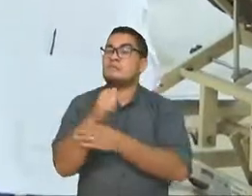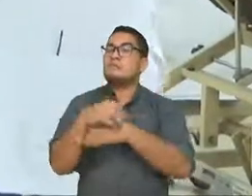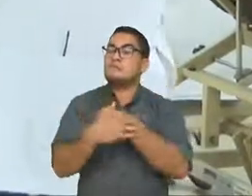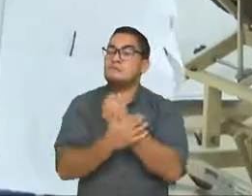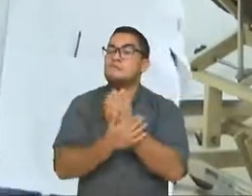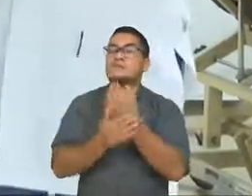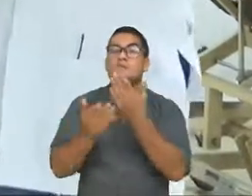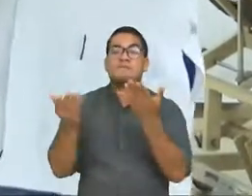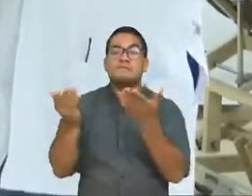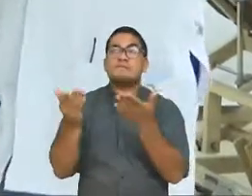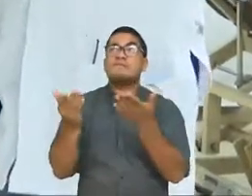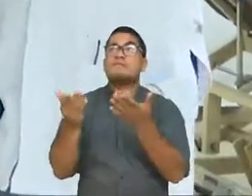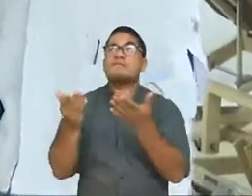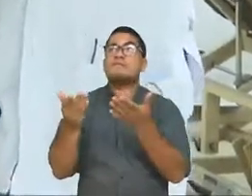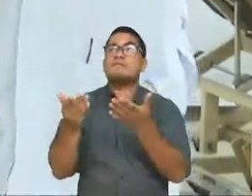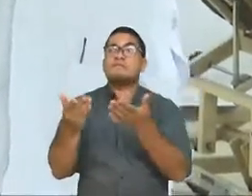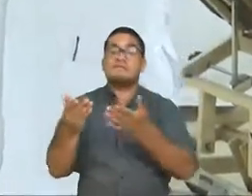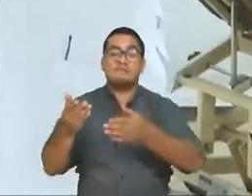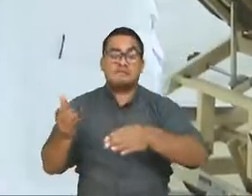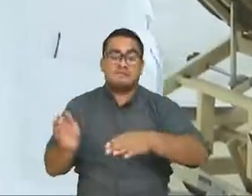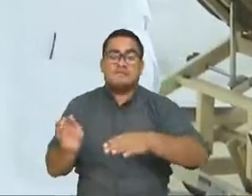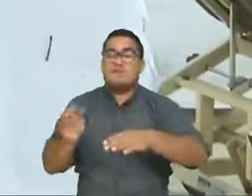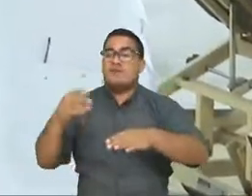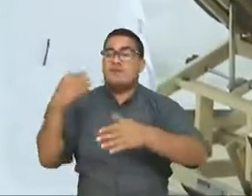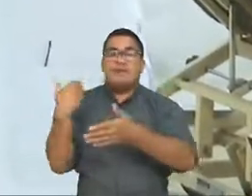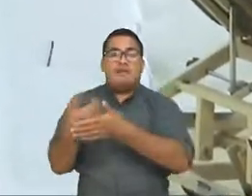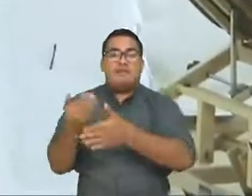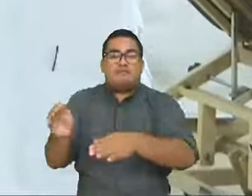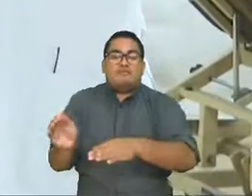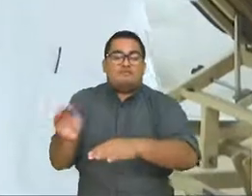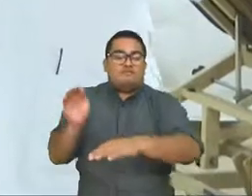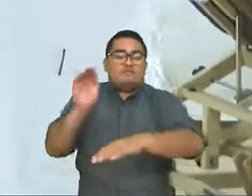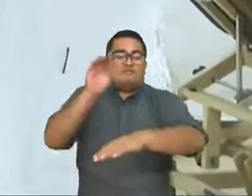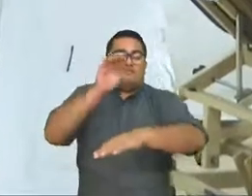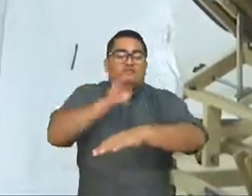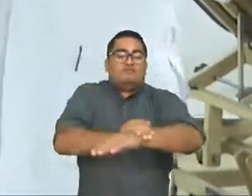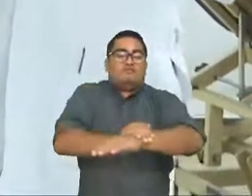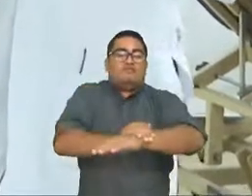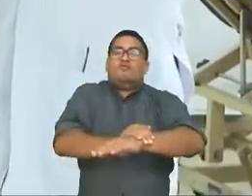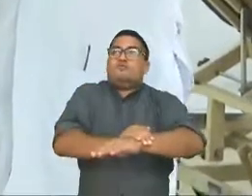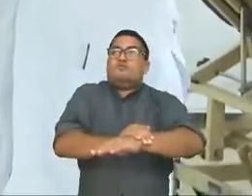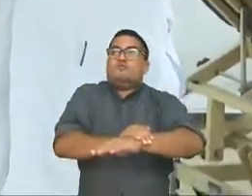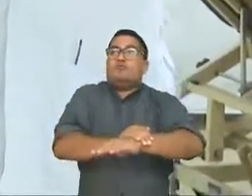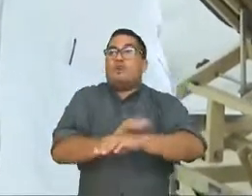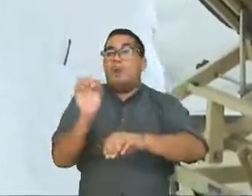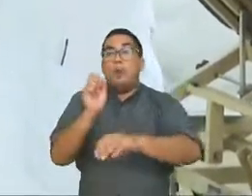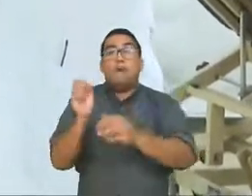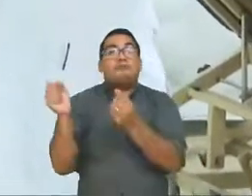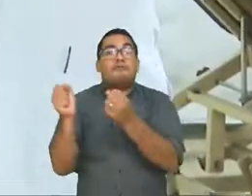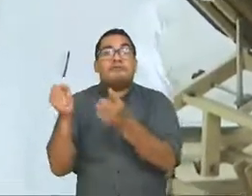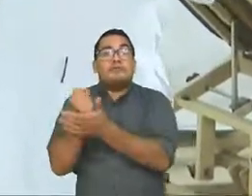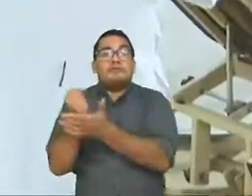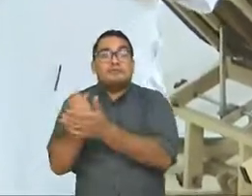pone compresas calientes o compresas heladas. En la rodilla. O en la parte lesionada. O